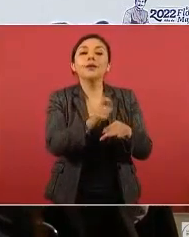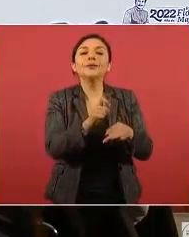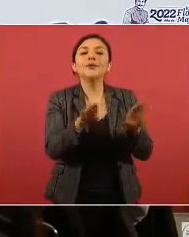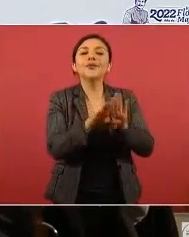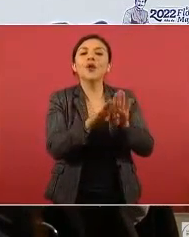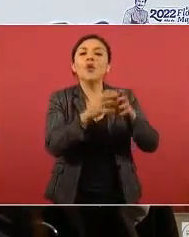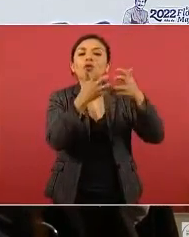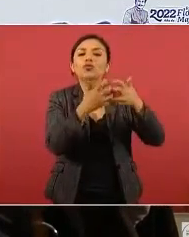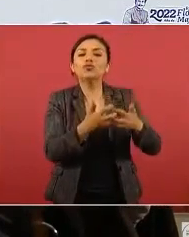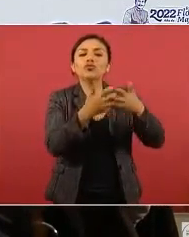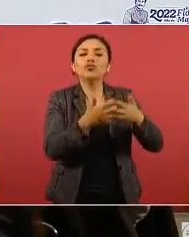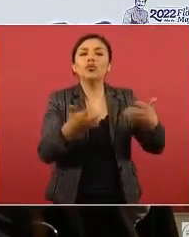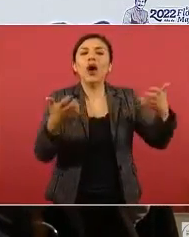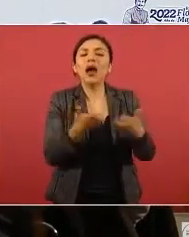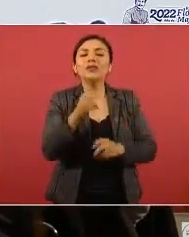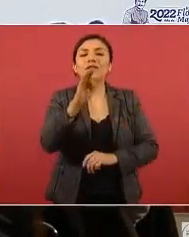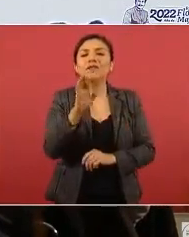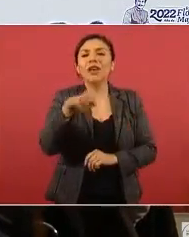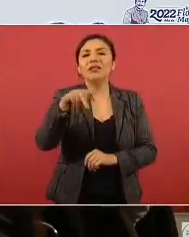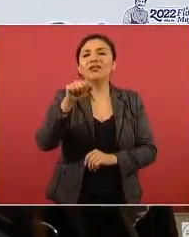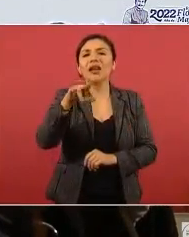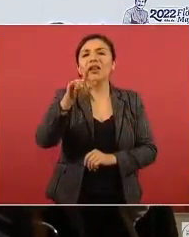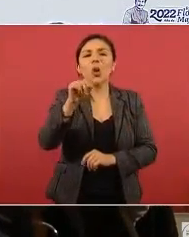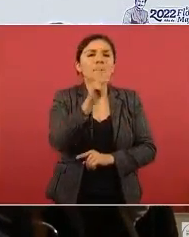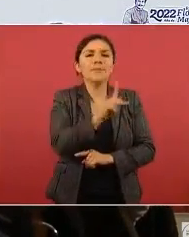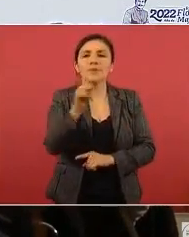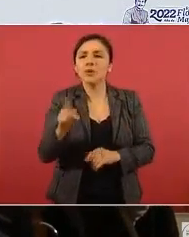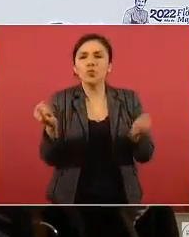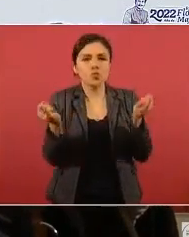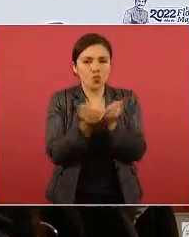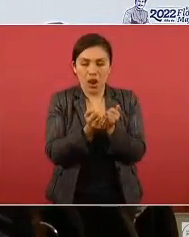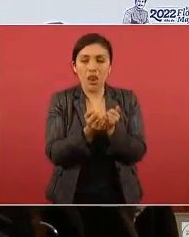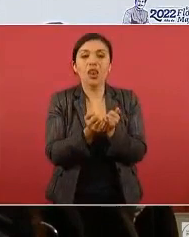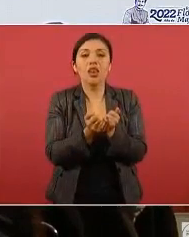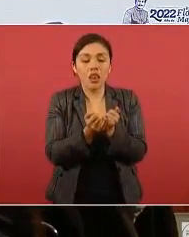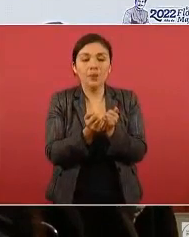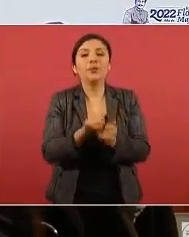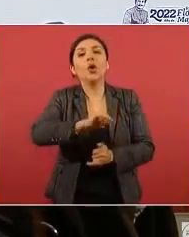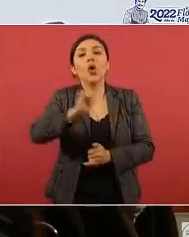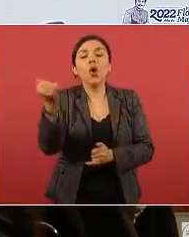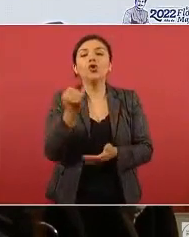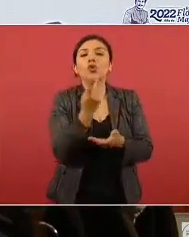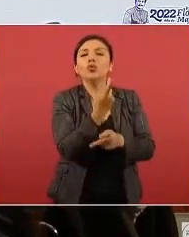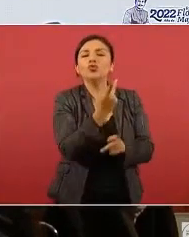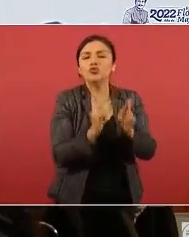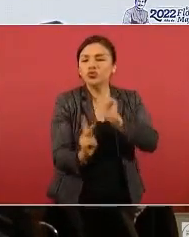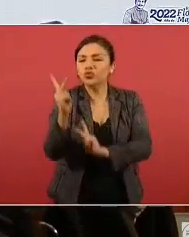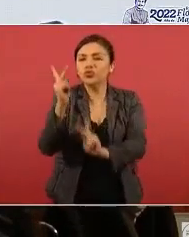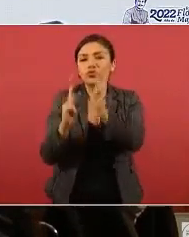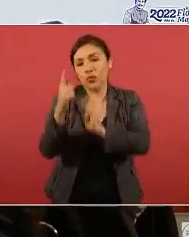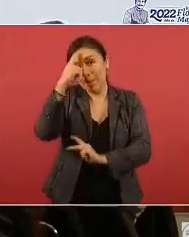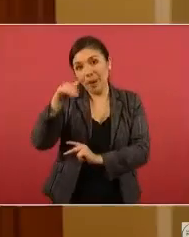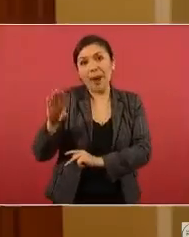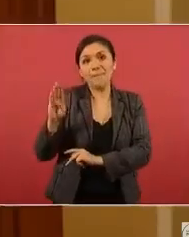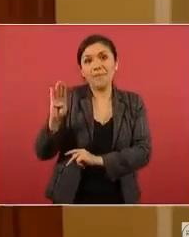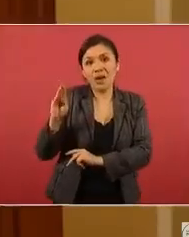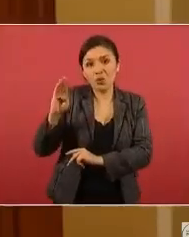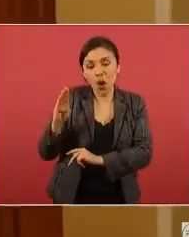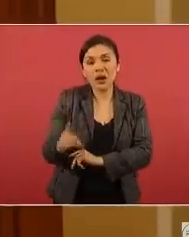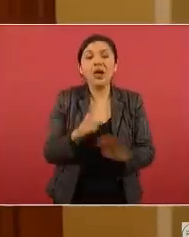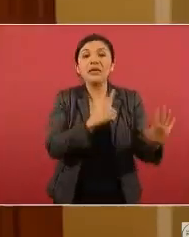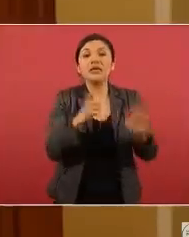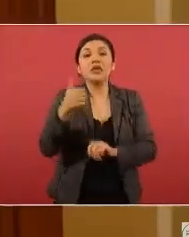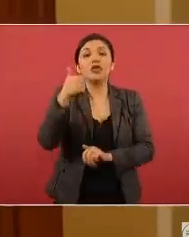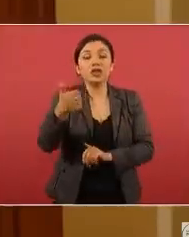la producción de fentanilo y también plantíos de marihuana 106 en 6 hectáreas